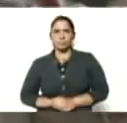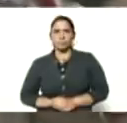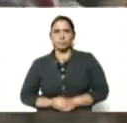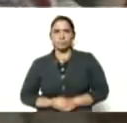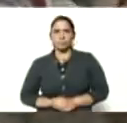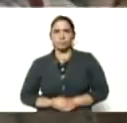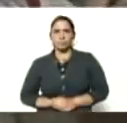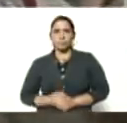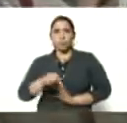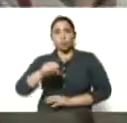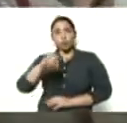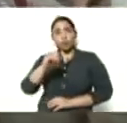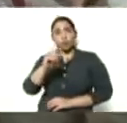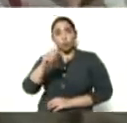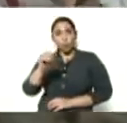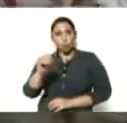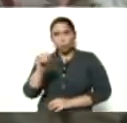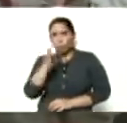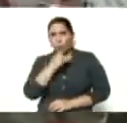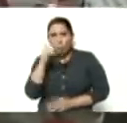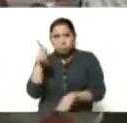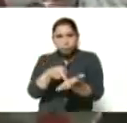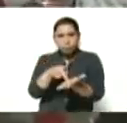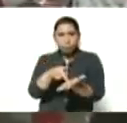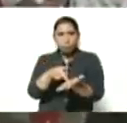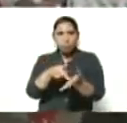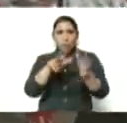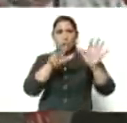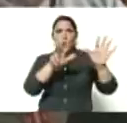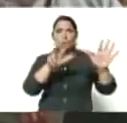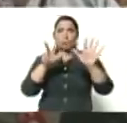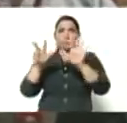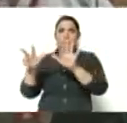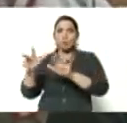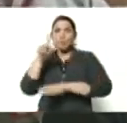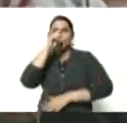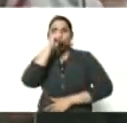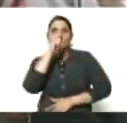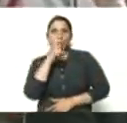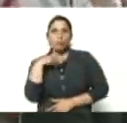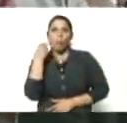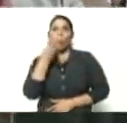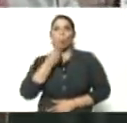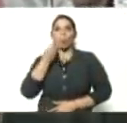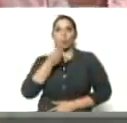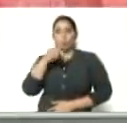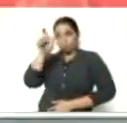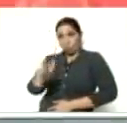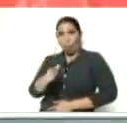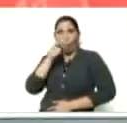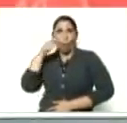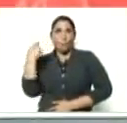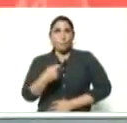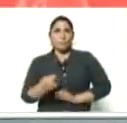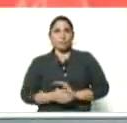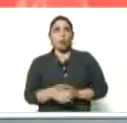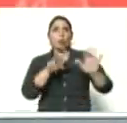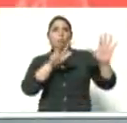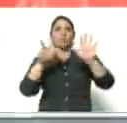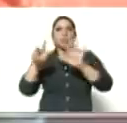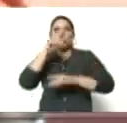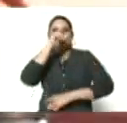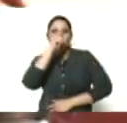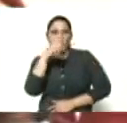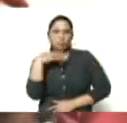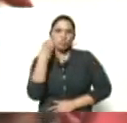Fernando Soto Rojas no está presente, 88 años de juventud. Fernando Soto Rojas, 88 años de